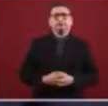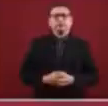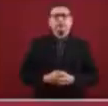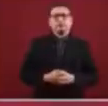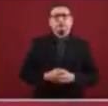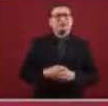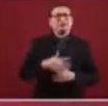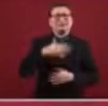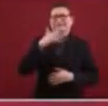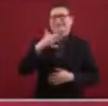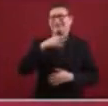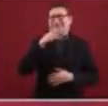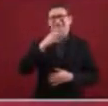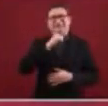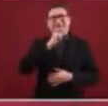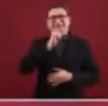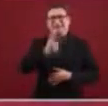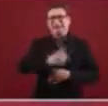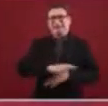sin corrupción,